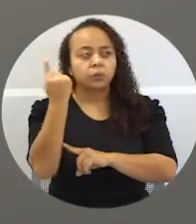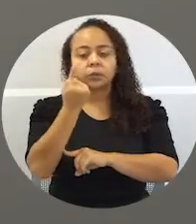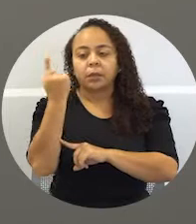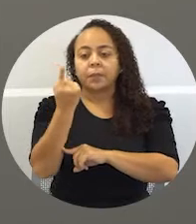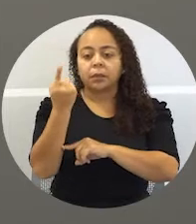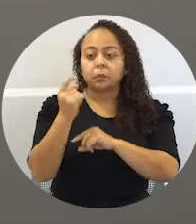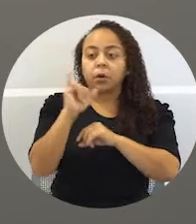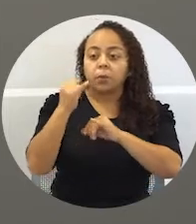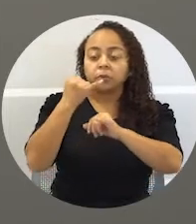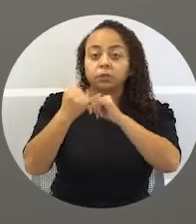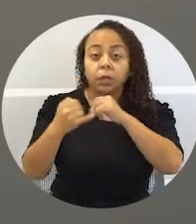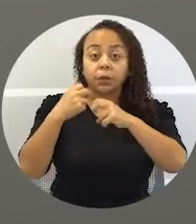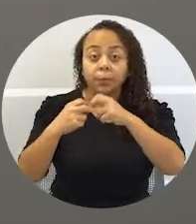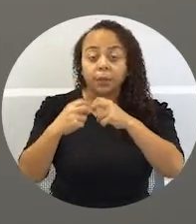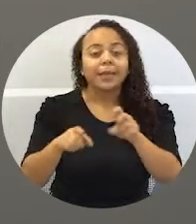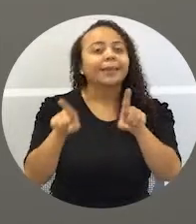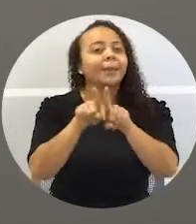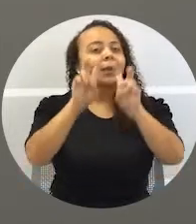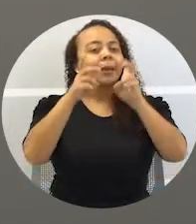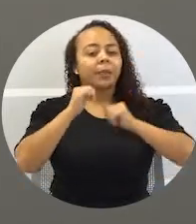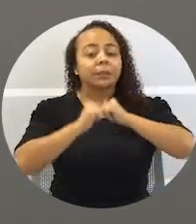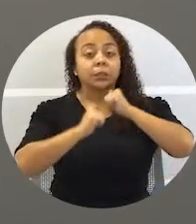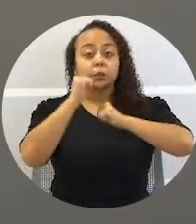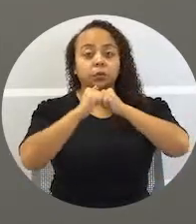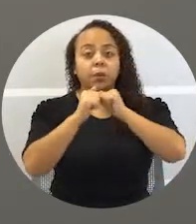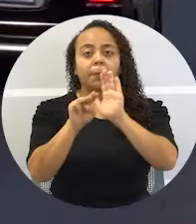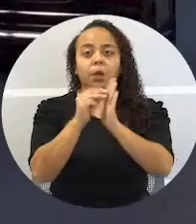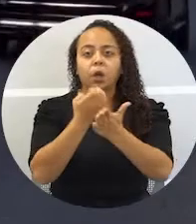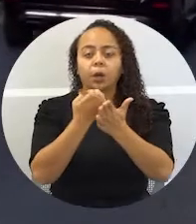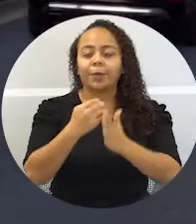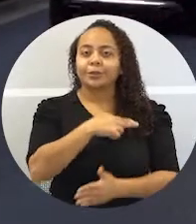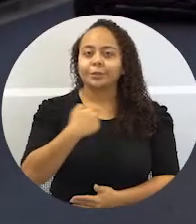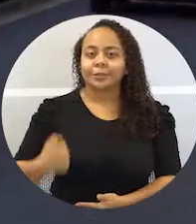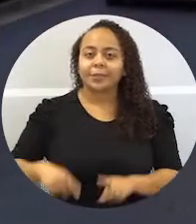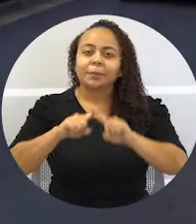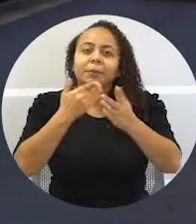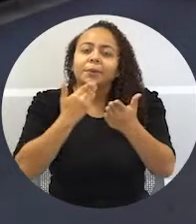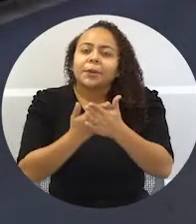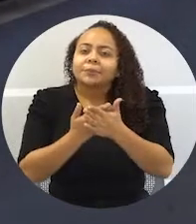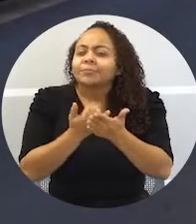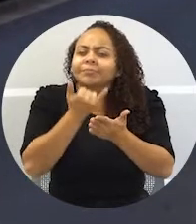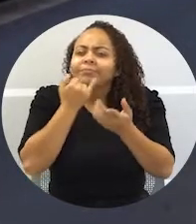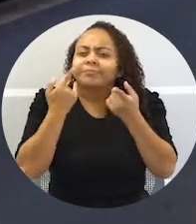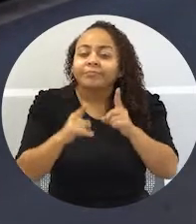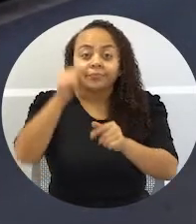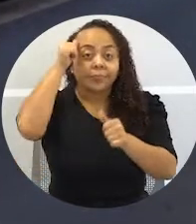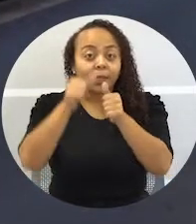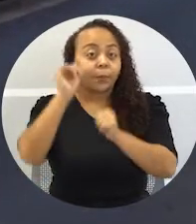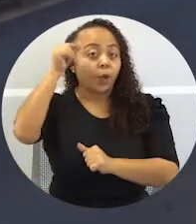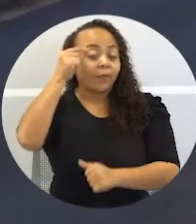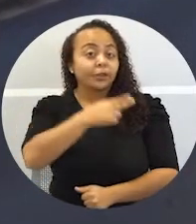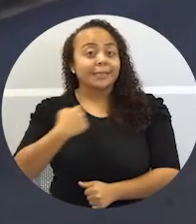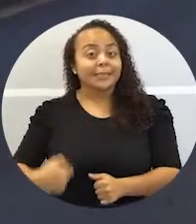desenlace del problema inmobiliario sino también temas estructurales del modelo económico chino pero bueno que ha sucedido recordemos que el gobierno de china